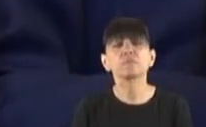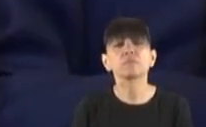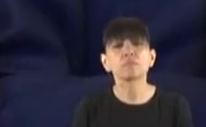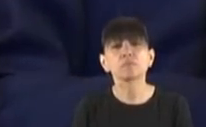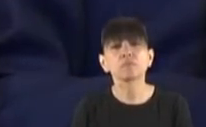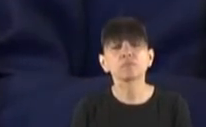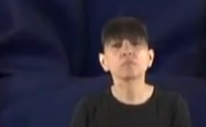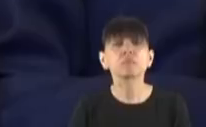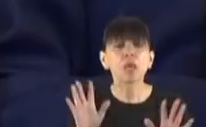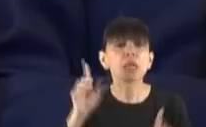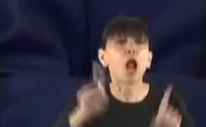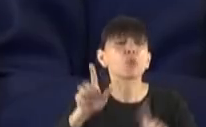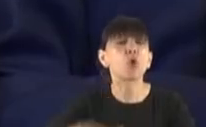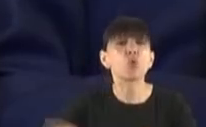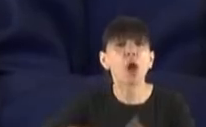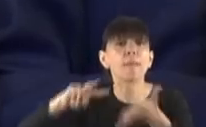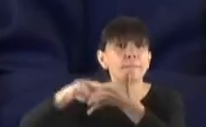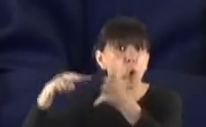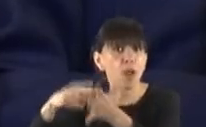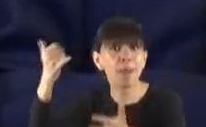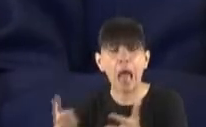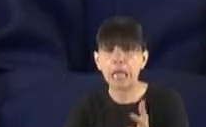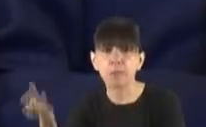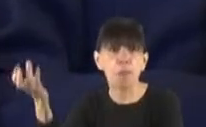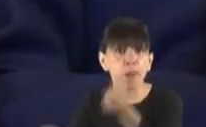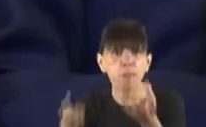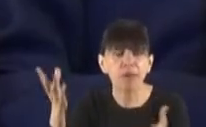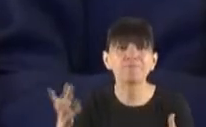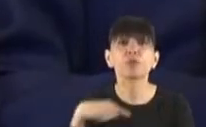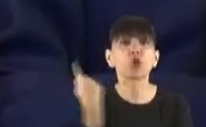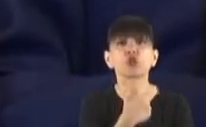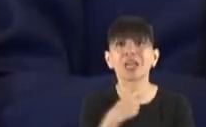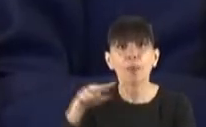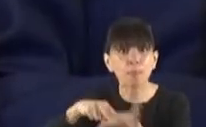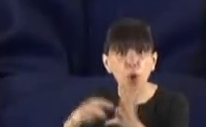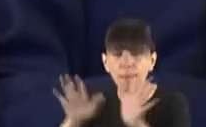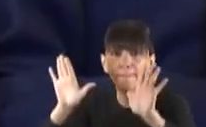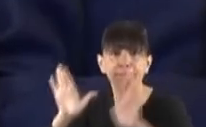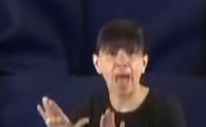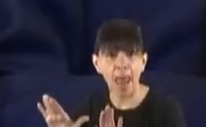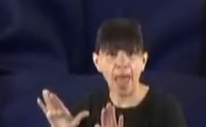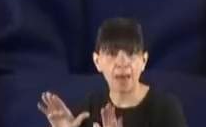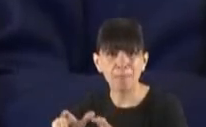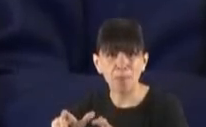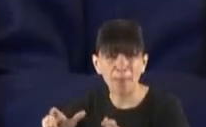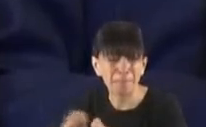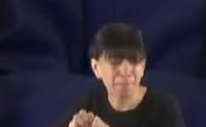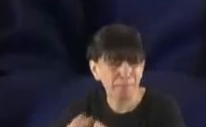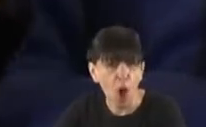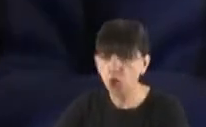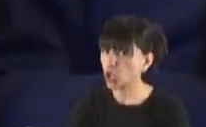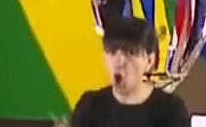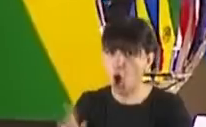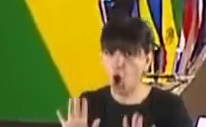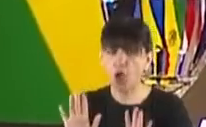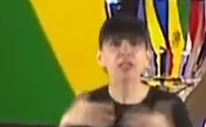conflictos florecen y queremos que no se profundicen. Lo hace con mucho esfuerzo, con la participación